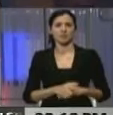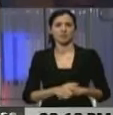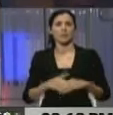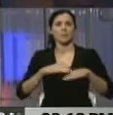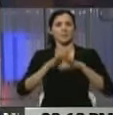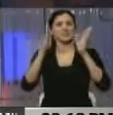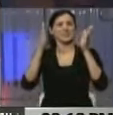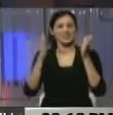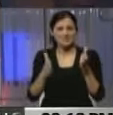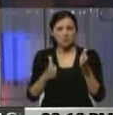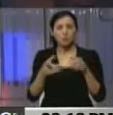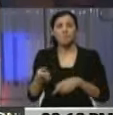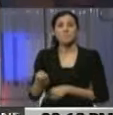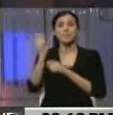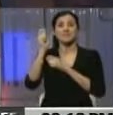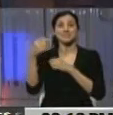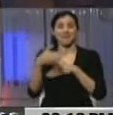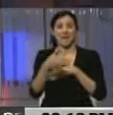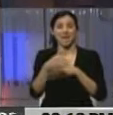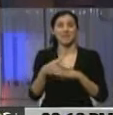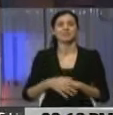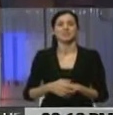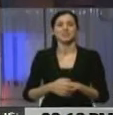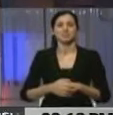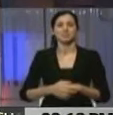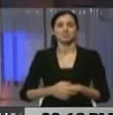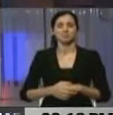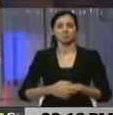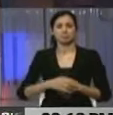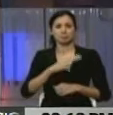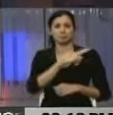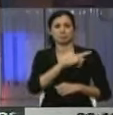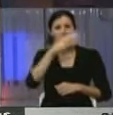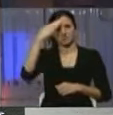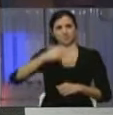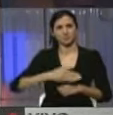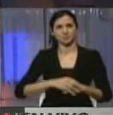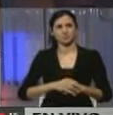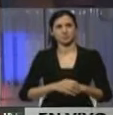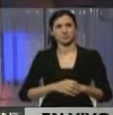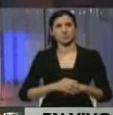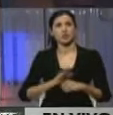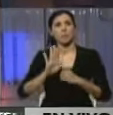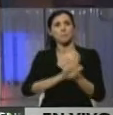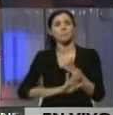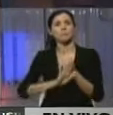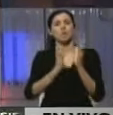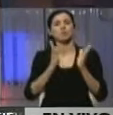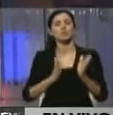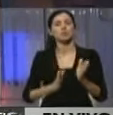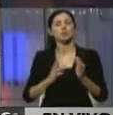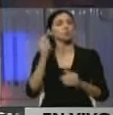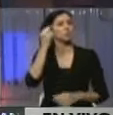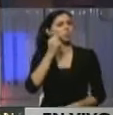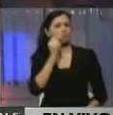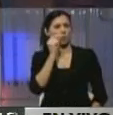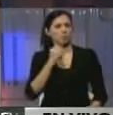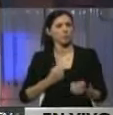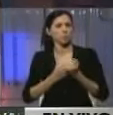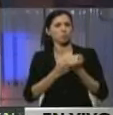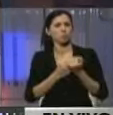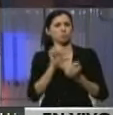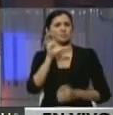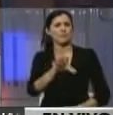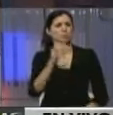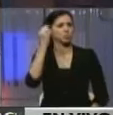de Pesca y Acuicultura, el almirante. Allí estuvo también el protector del estado Sucre, don